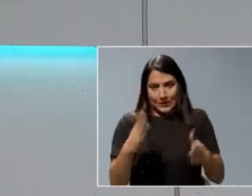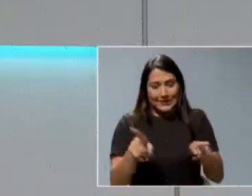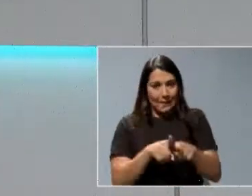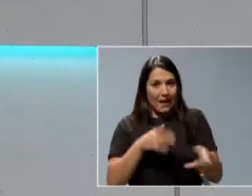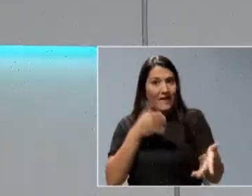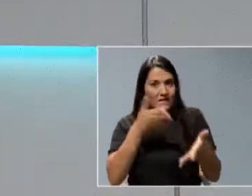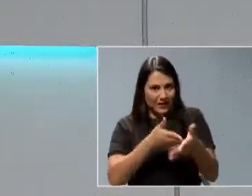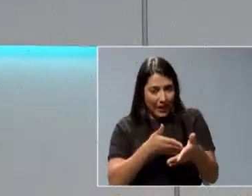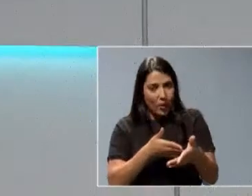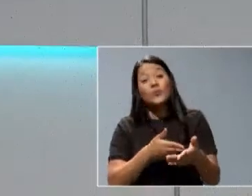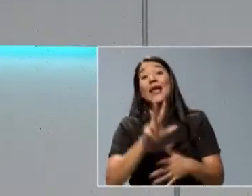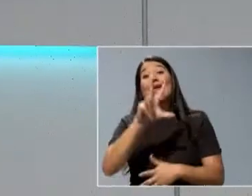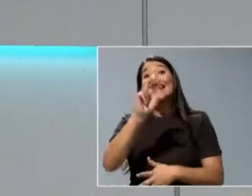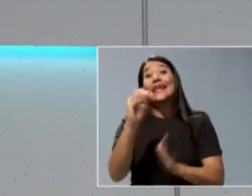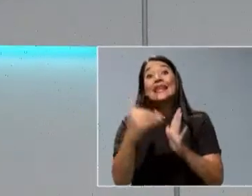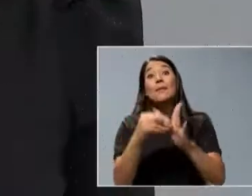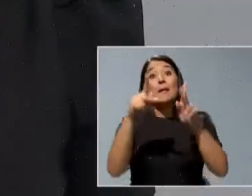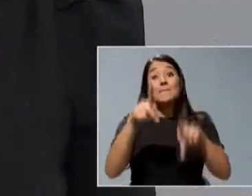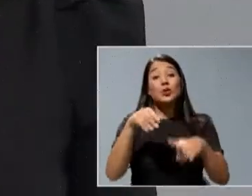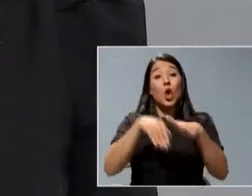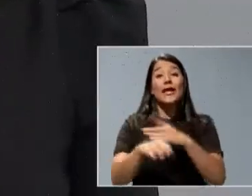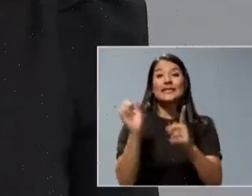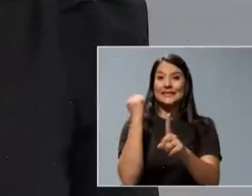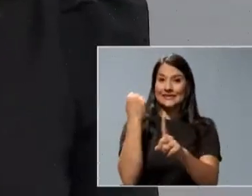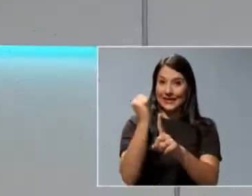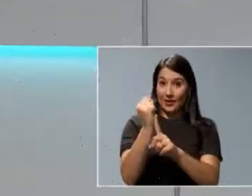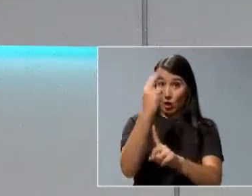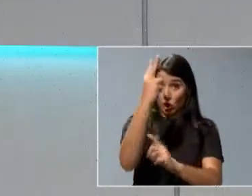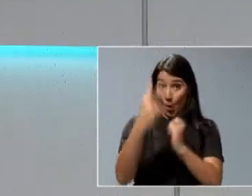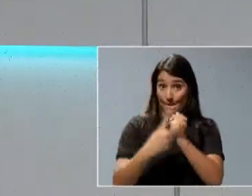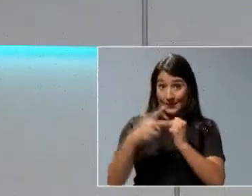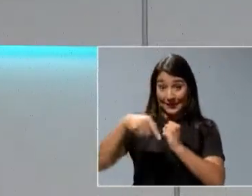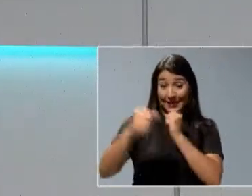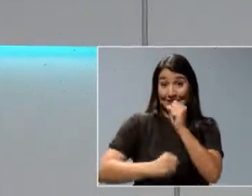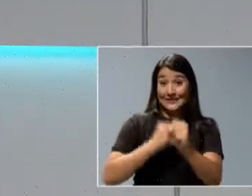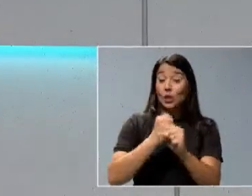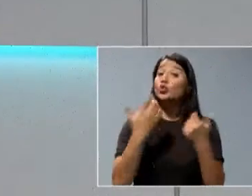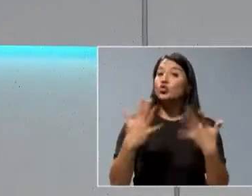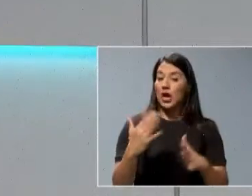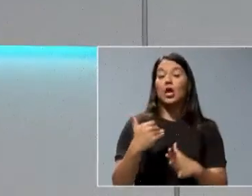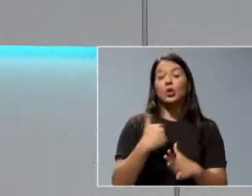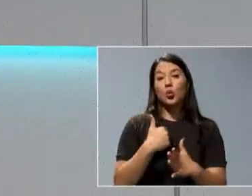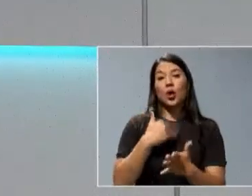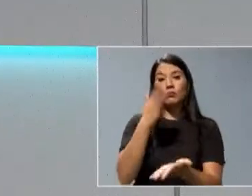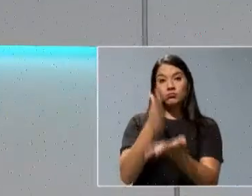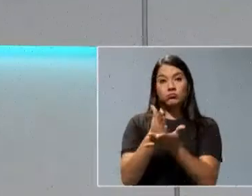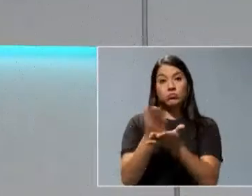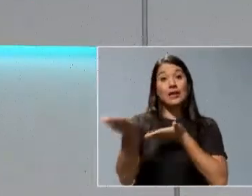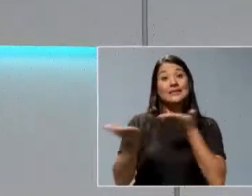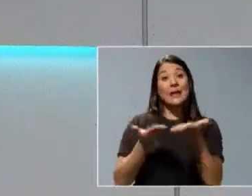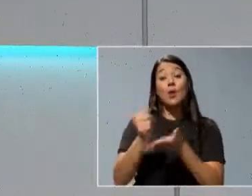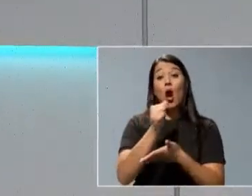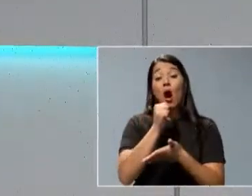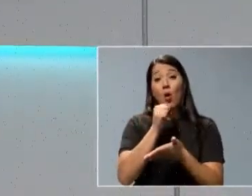Hablamos de personas, 30,000 personas en Siquirres que 2 veces durante este año han tenido ya varios días el corte del agua, de agua